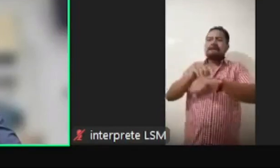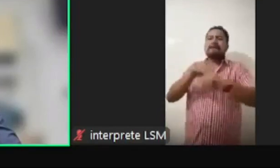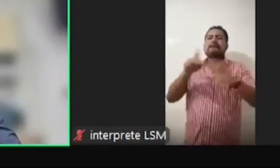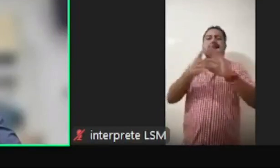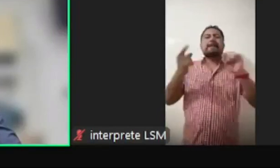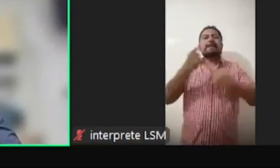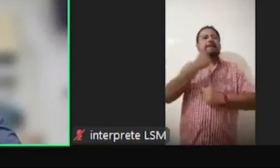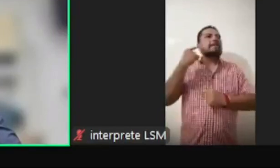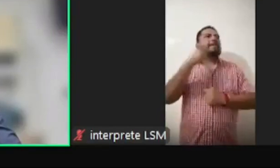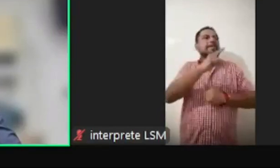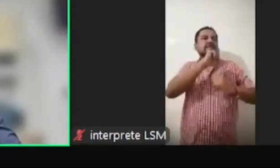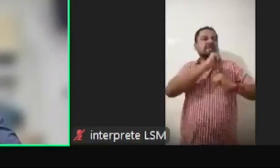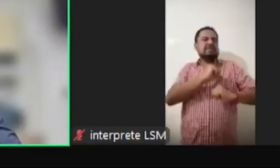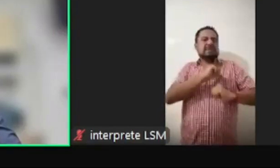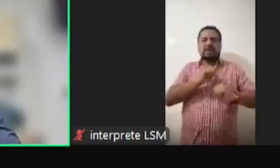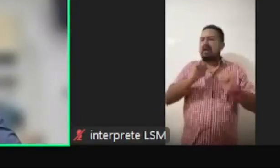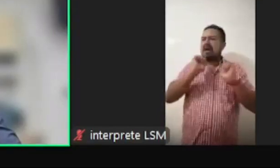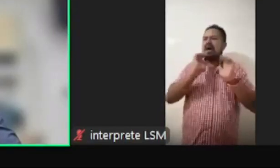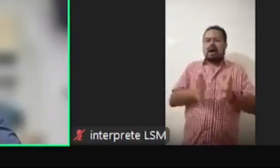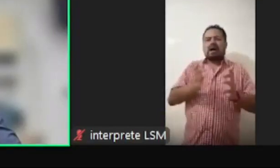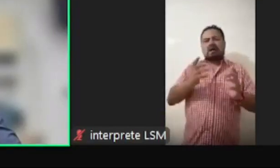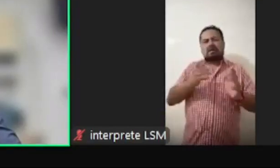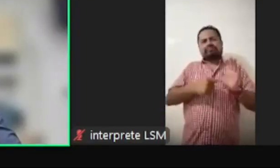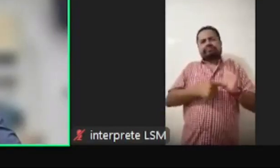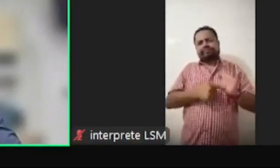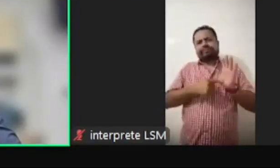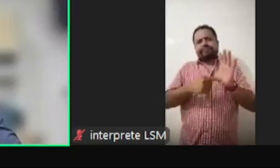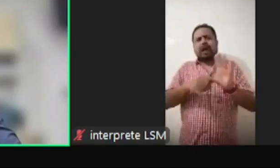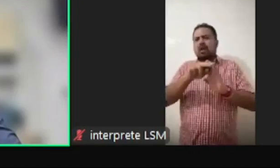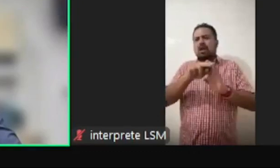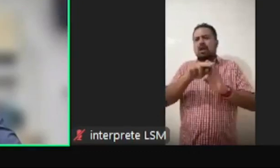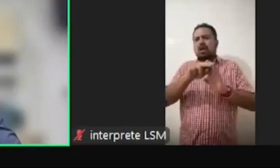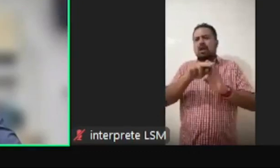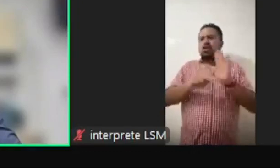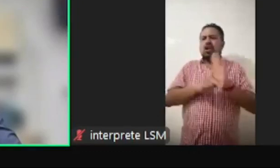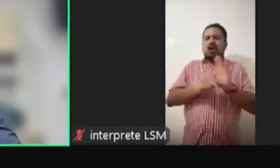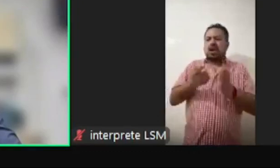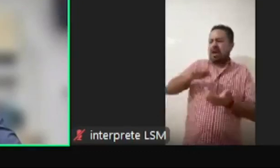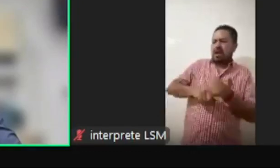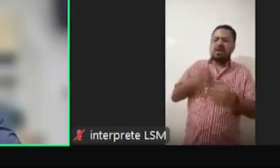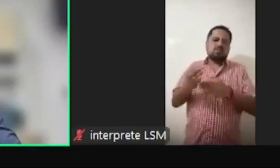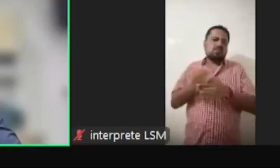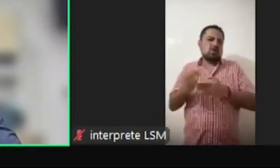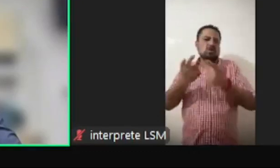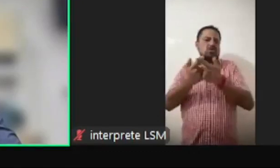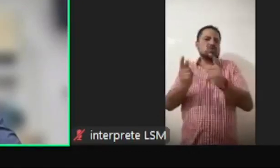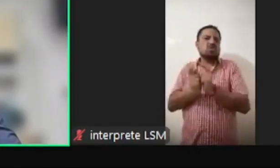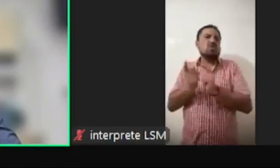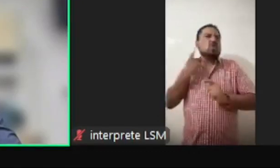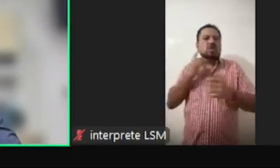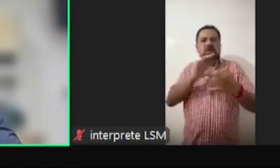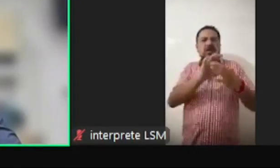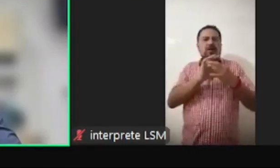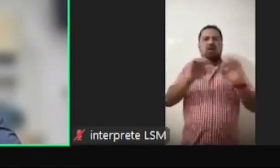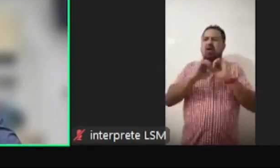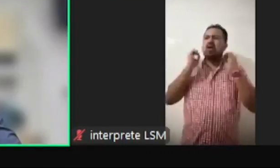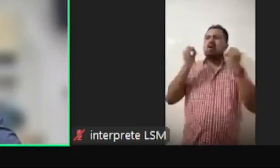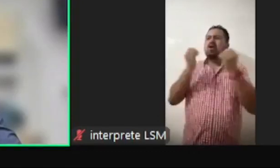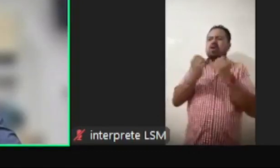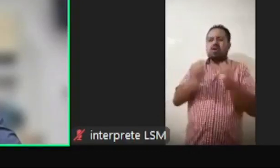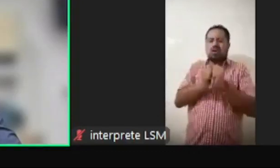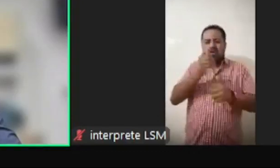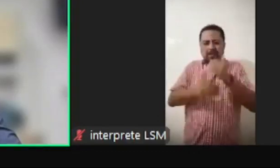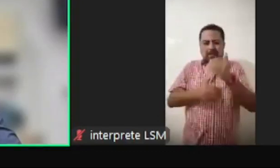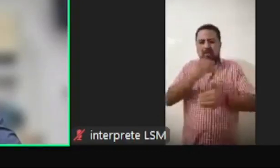primigenia al estar amparados en las normas que rigen la vida interna del partido y relacionados con la organización de sus procesos